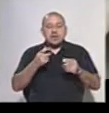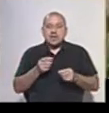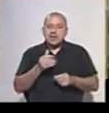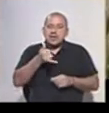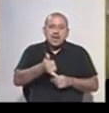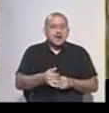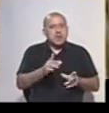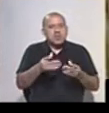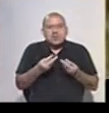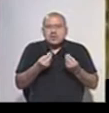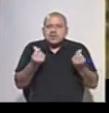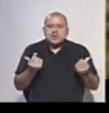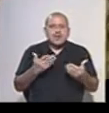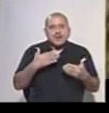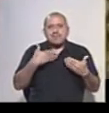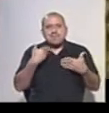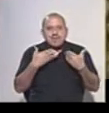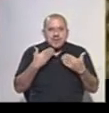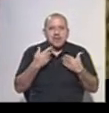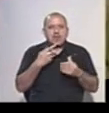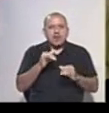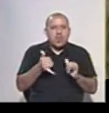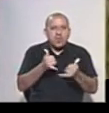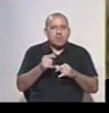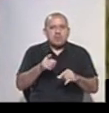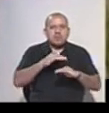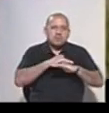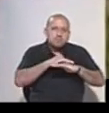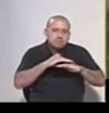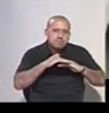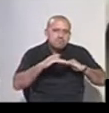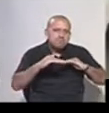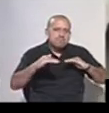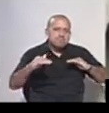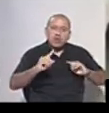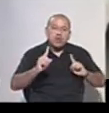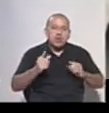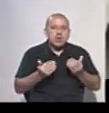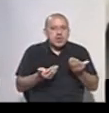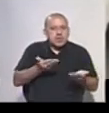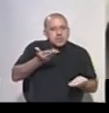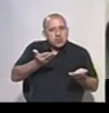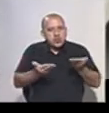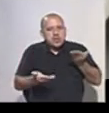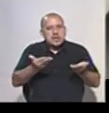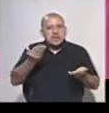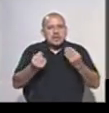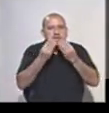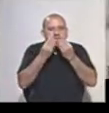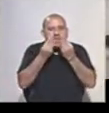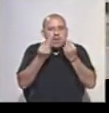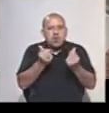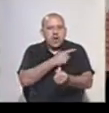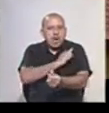plato, ¿no? Que haya diversión, que haya juego, que no sea todo... Nosotros buscamos como que como los niños, ¿no? Que se diviertan,